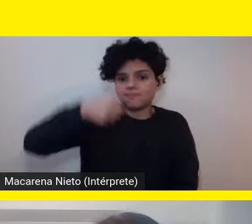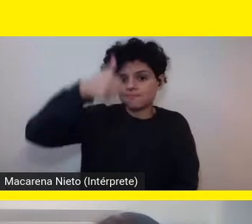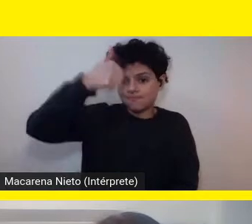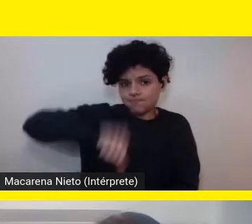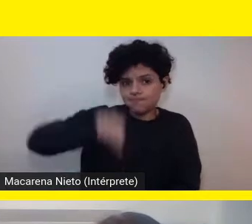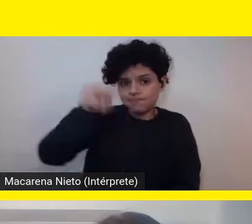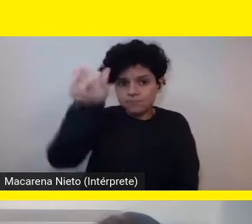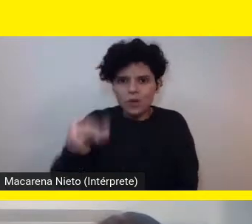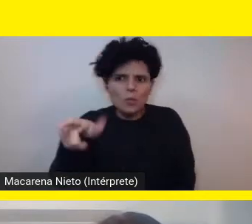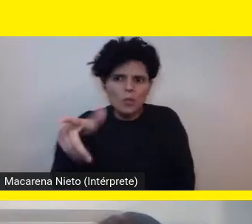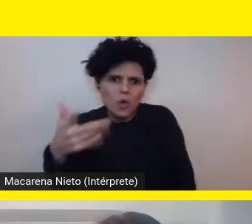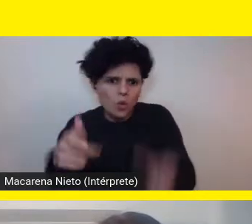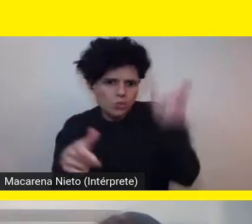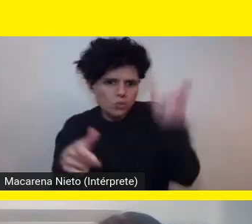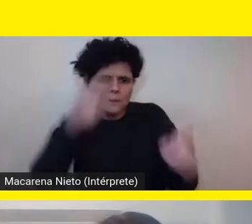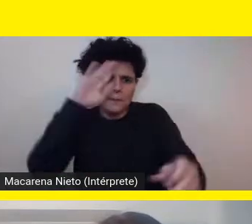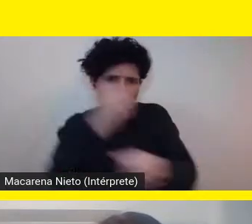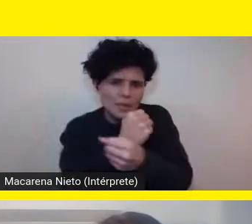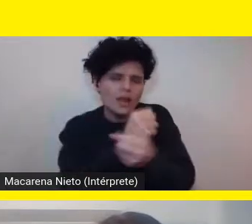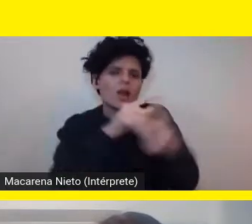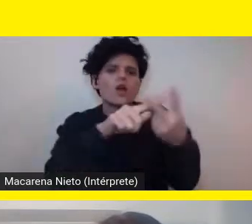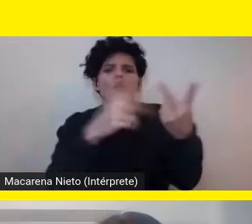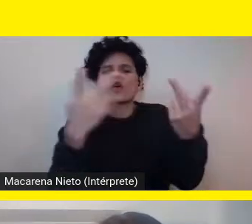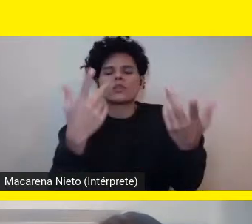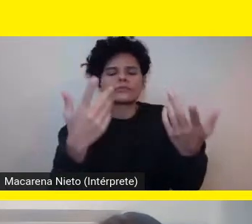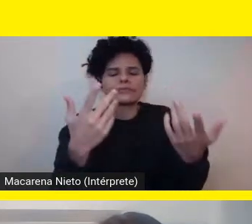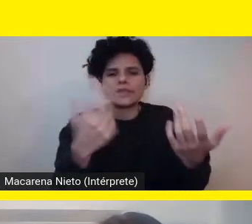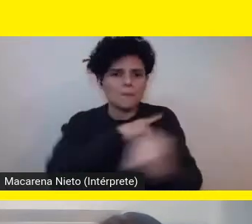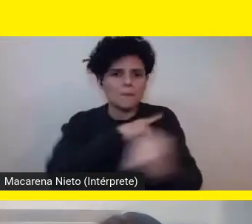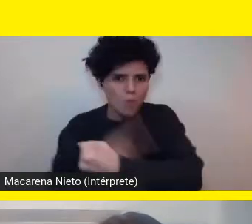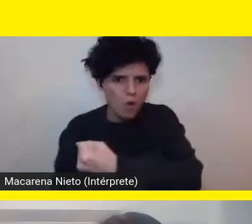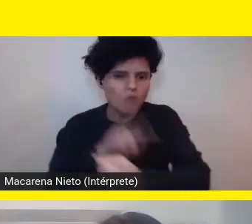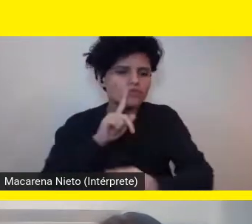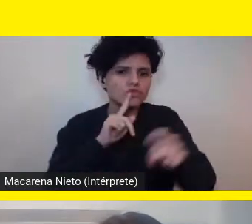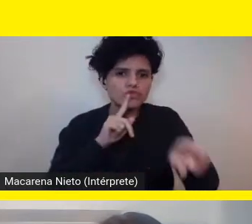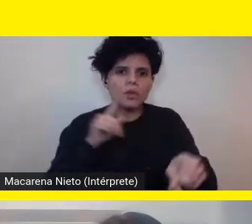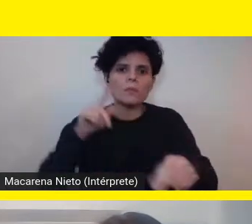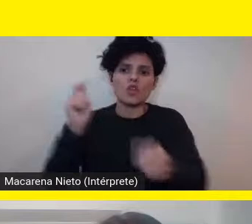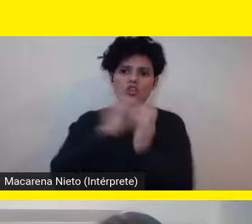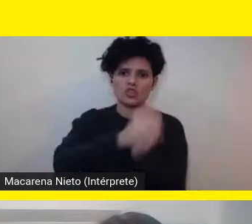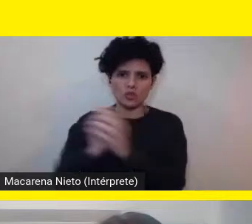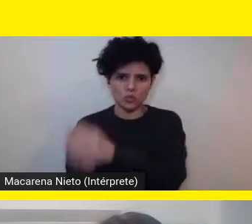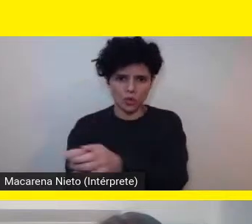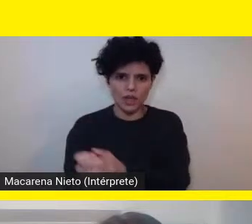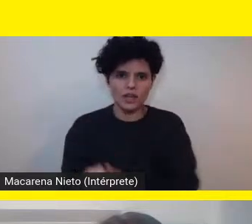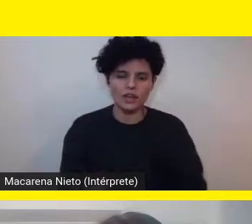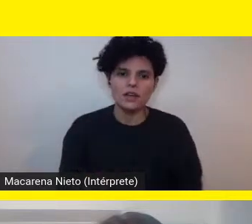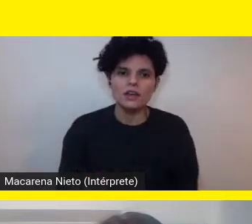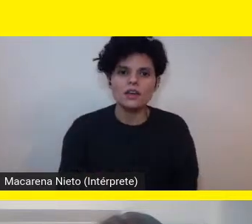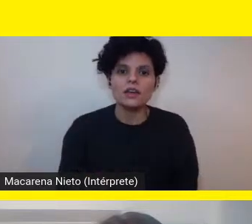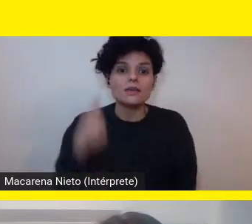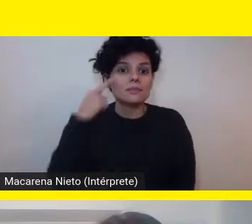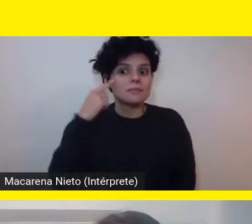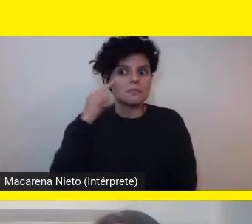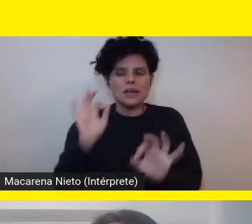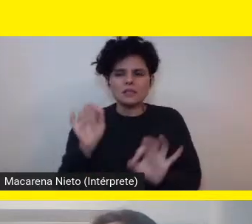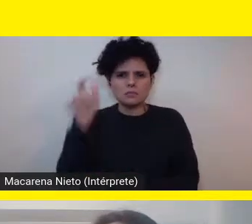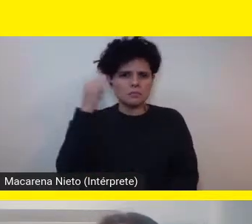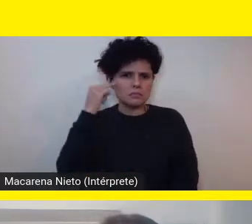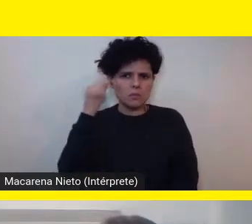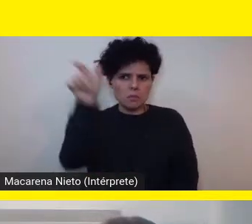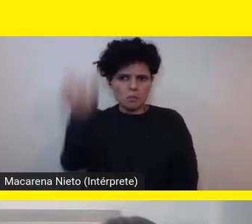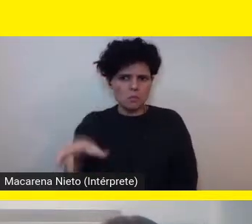que es bastante inusual en Chile, y torturas hacia una mujer